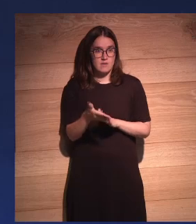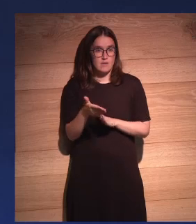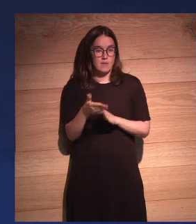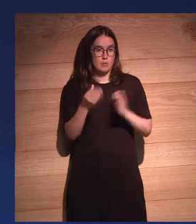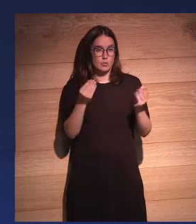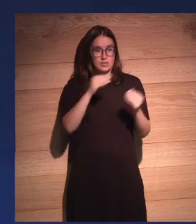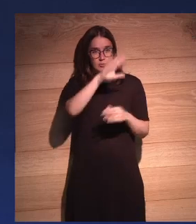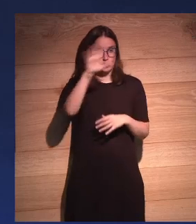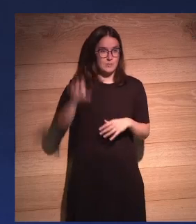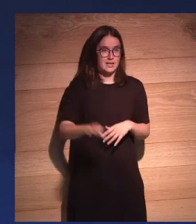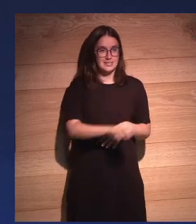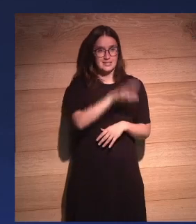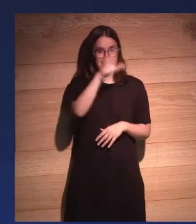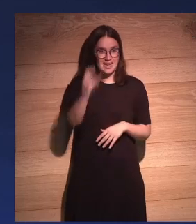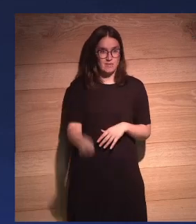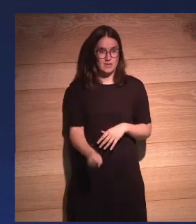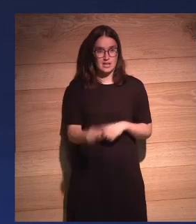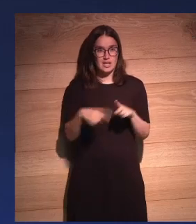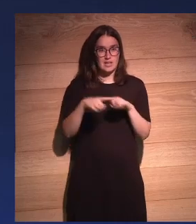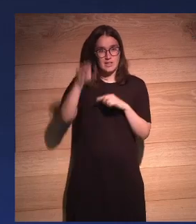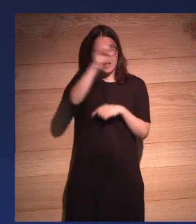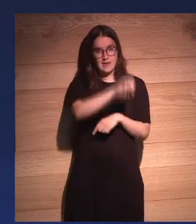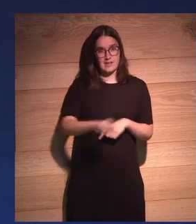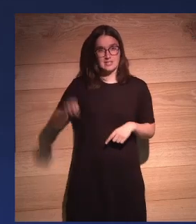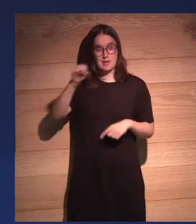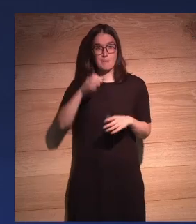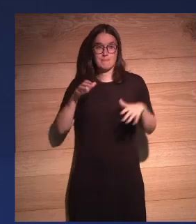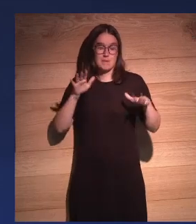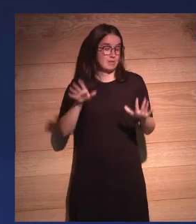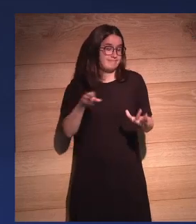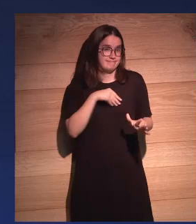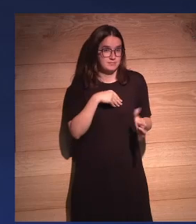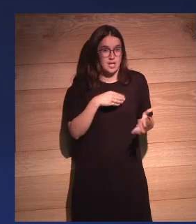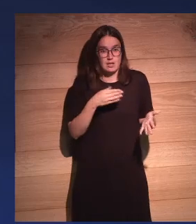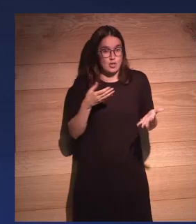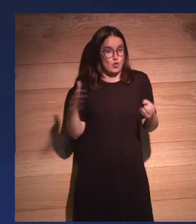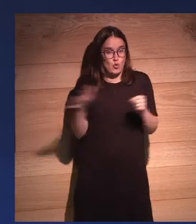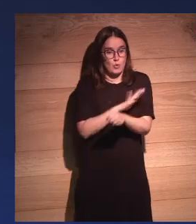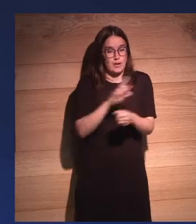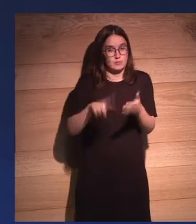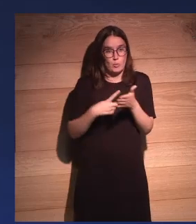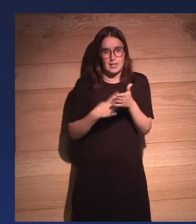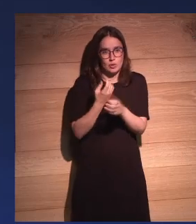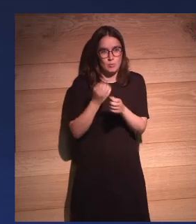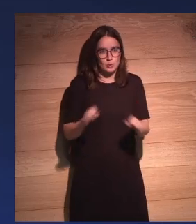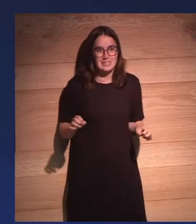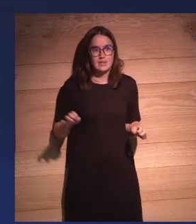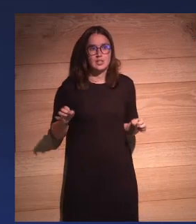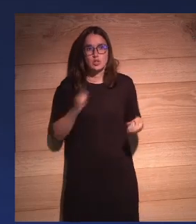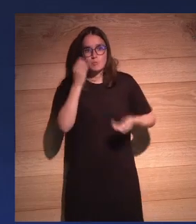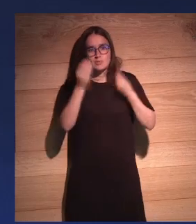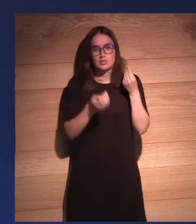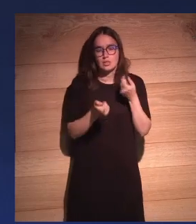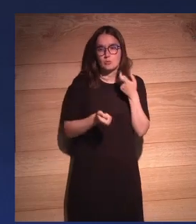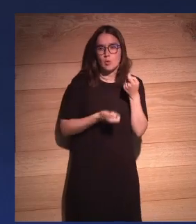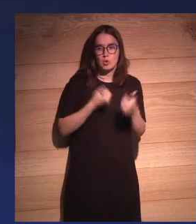a muchísimos países de África y de Asia, pero lamentablemente siempre se van a quedar alguno fuera. Lo que yo creo que cada vez se